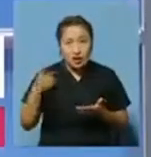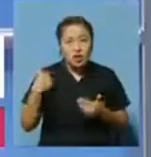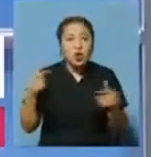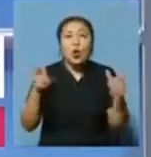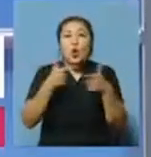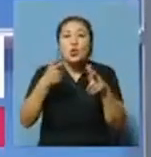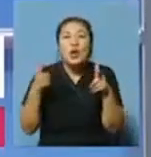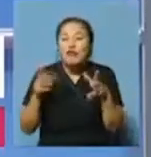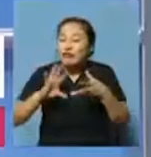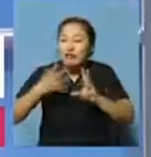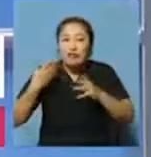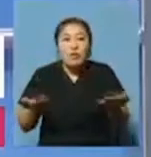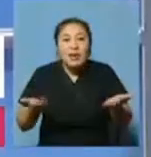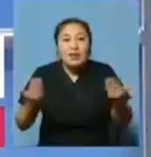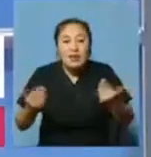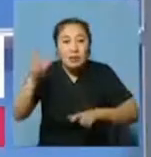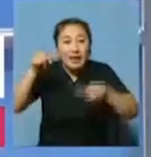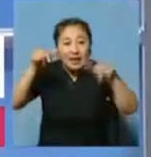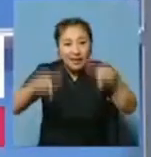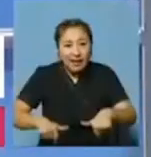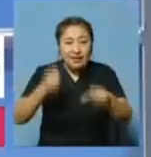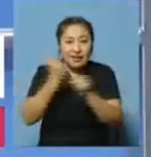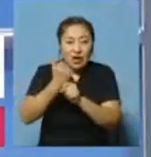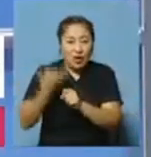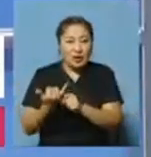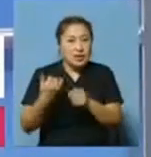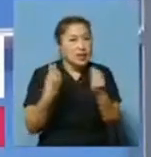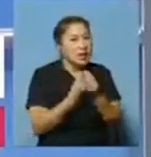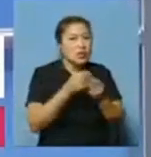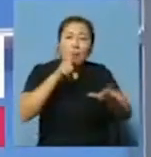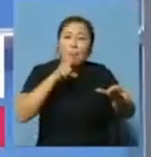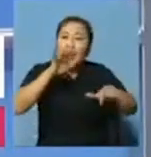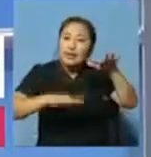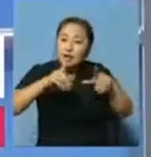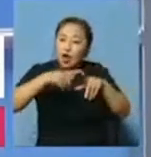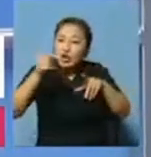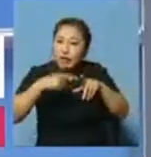ningún incentivo para que acá haya trabajo hay muchas que